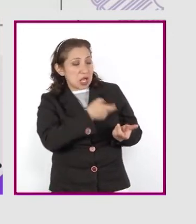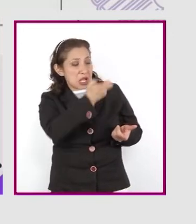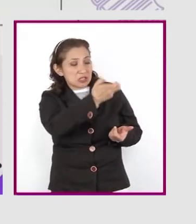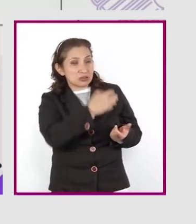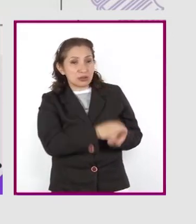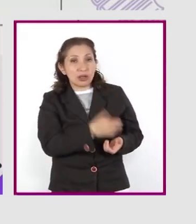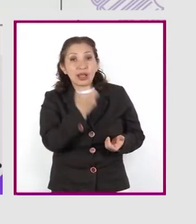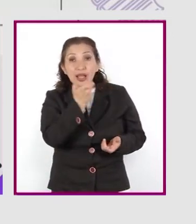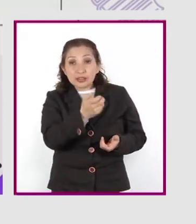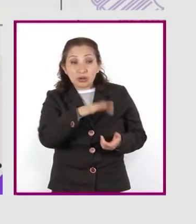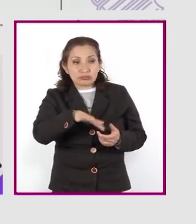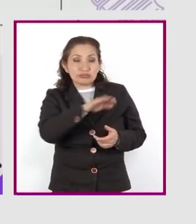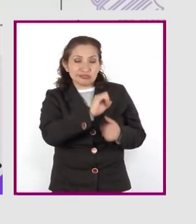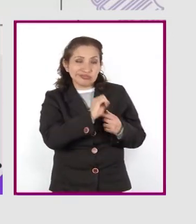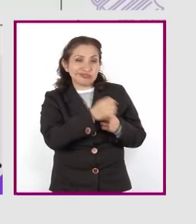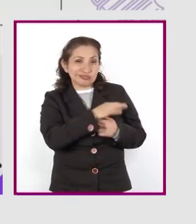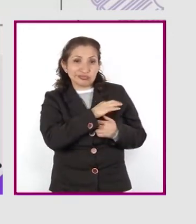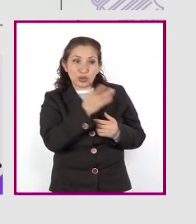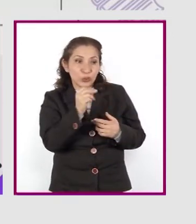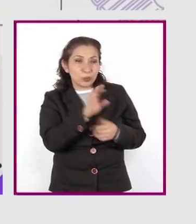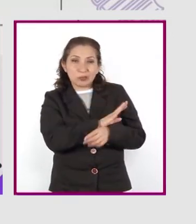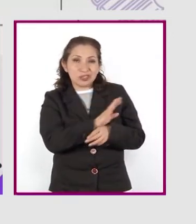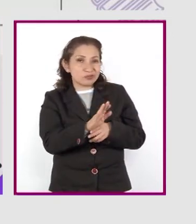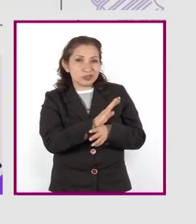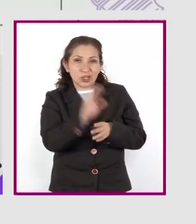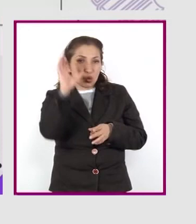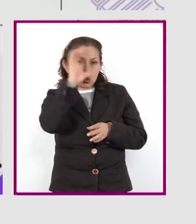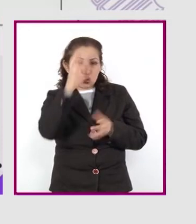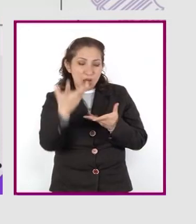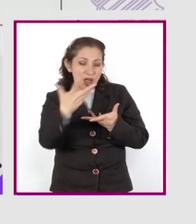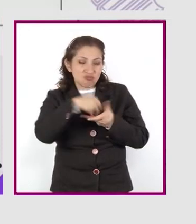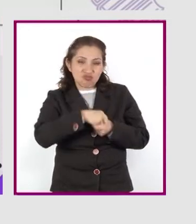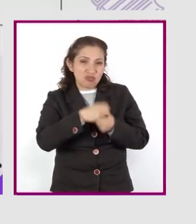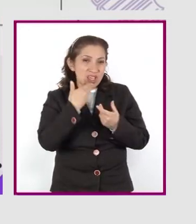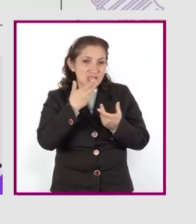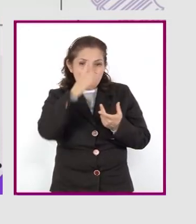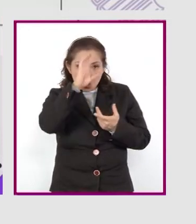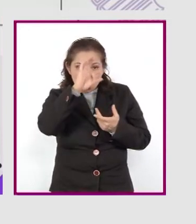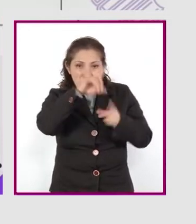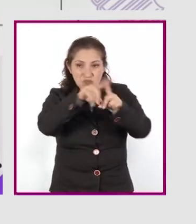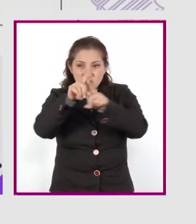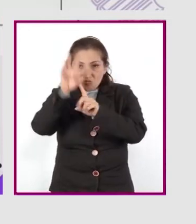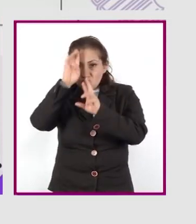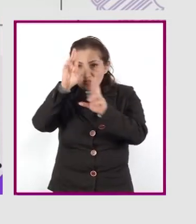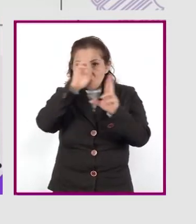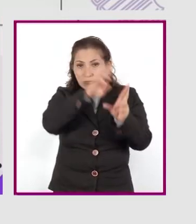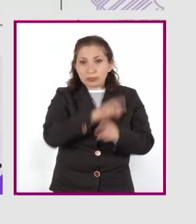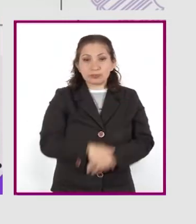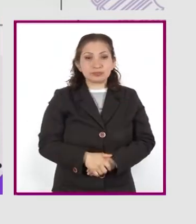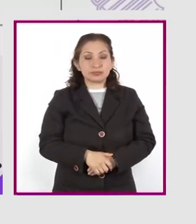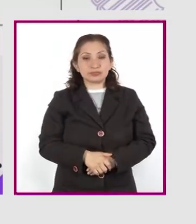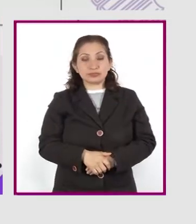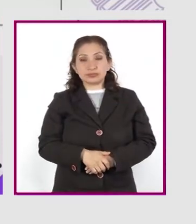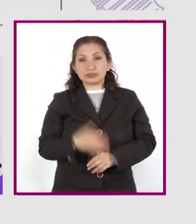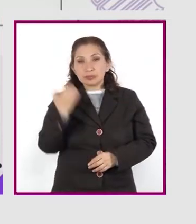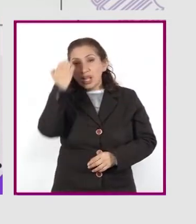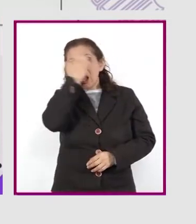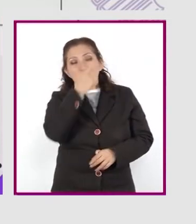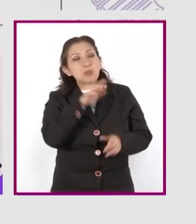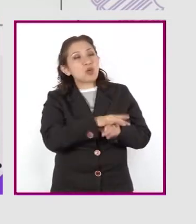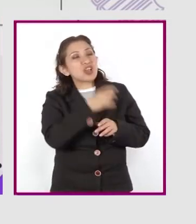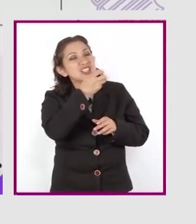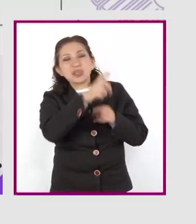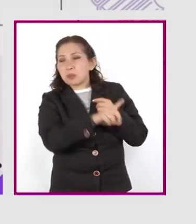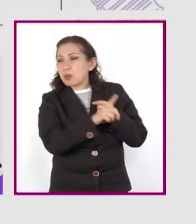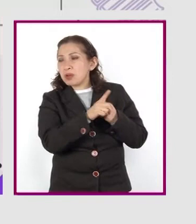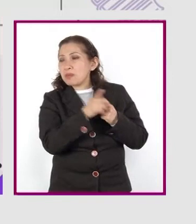cuales son situaciones que desfavorecen la cultura incluyente e intercultural. Analizar las causas del problema